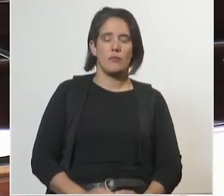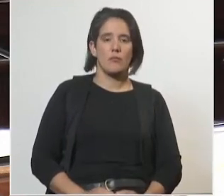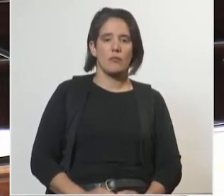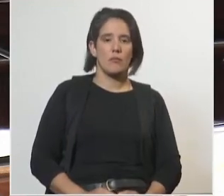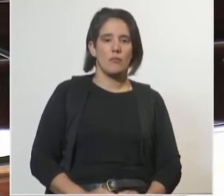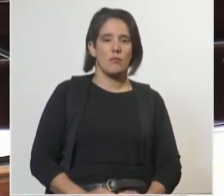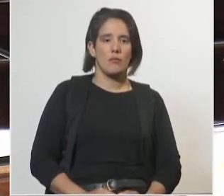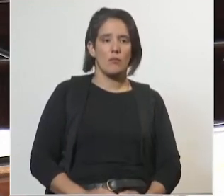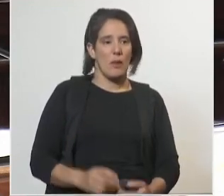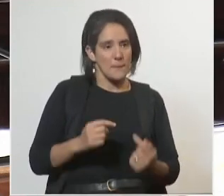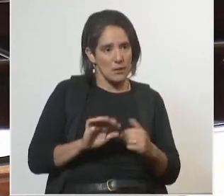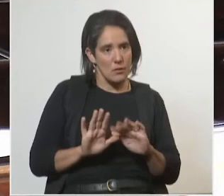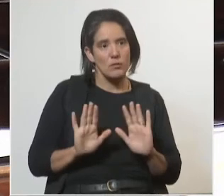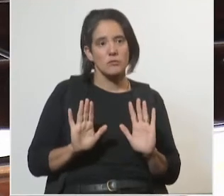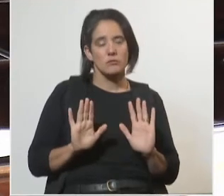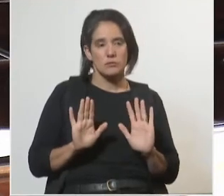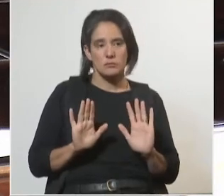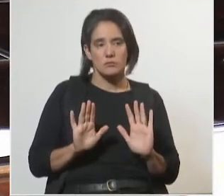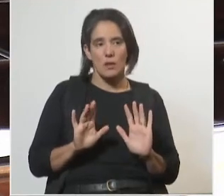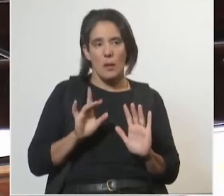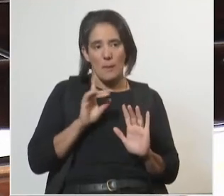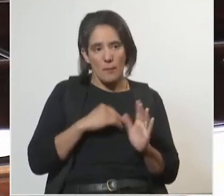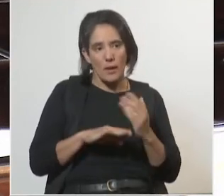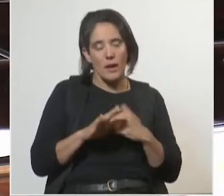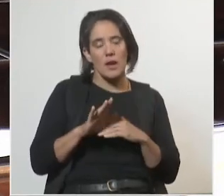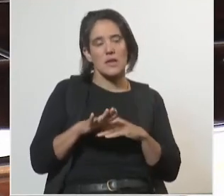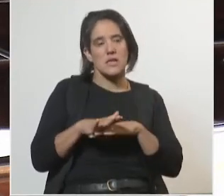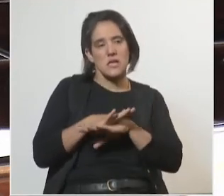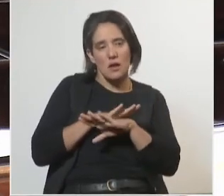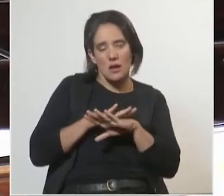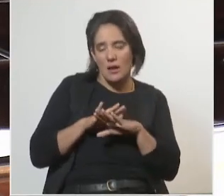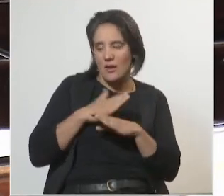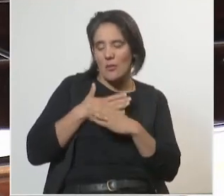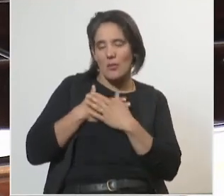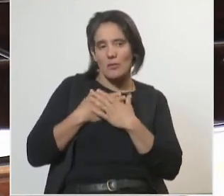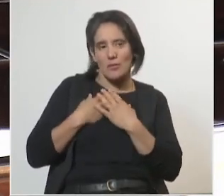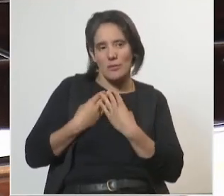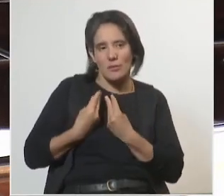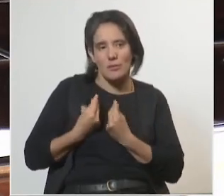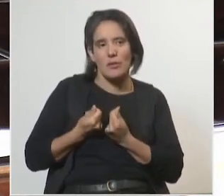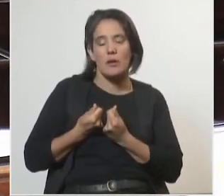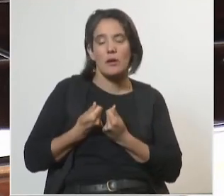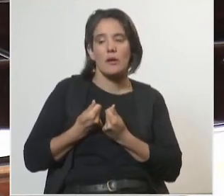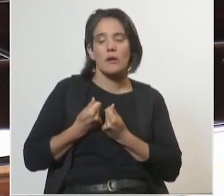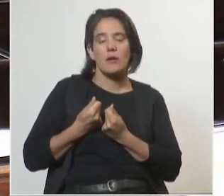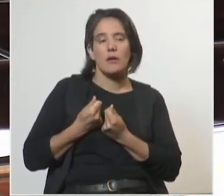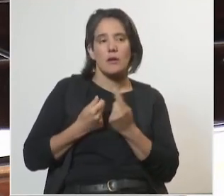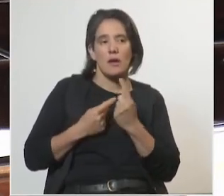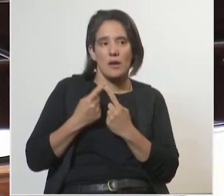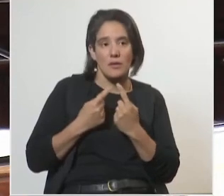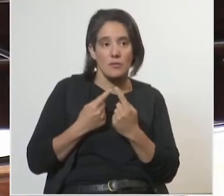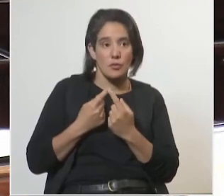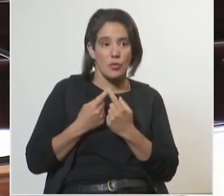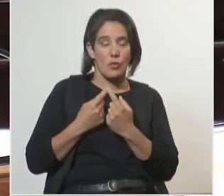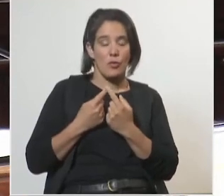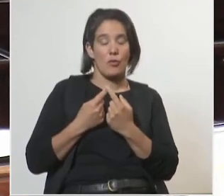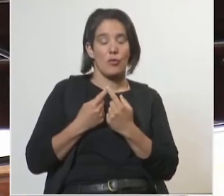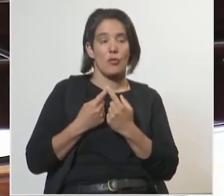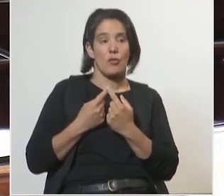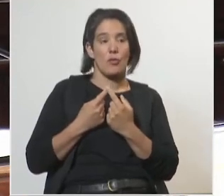Pero bueno, quizás para sanar ese desvarío que a veces nos gana a los seres